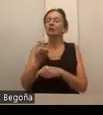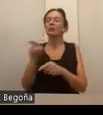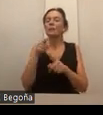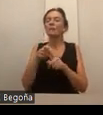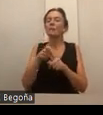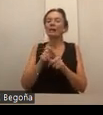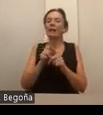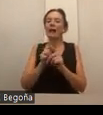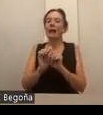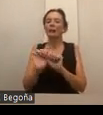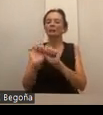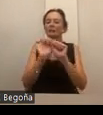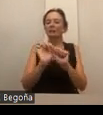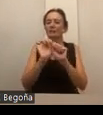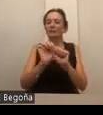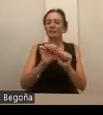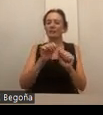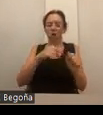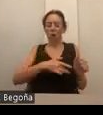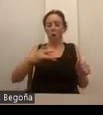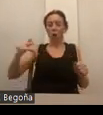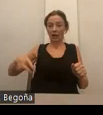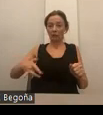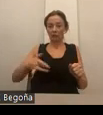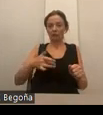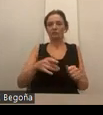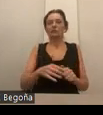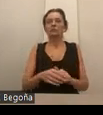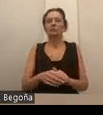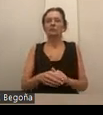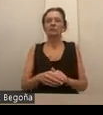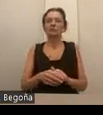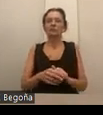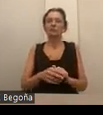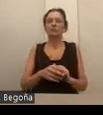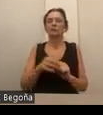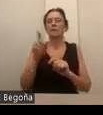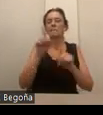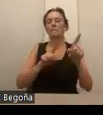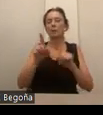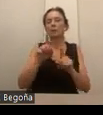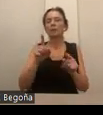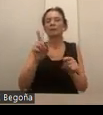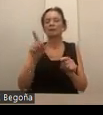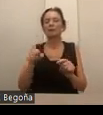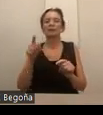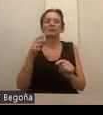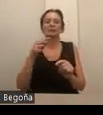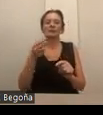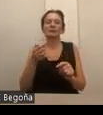de las complicaciones crónicas, de las complicaciones a largo plazo, de los problemas de retina, de las